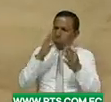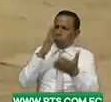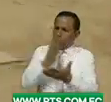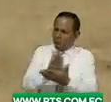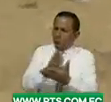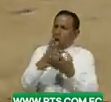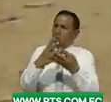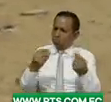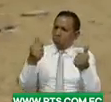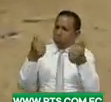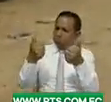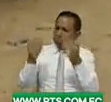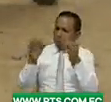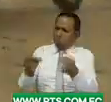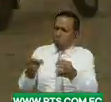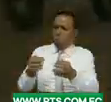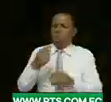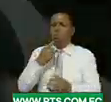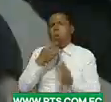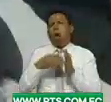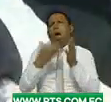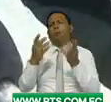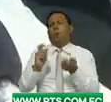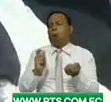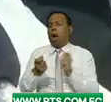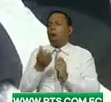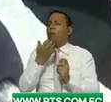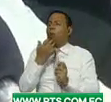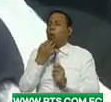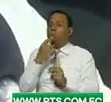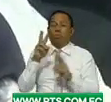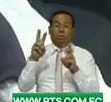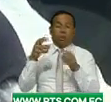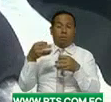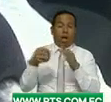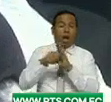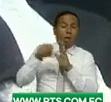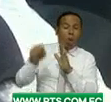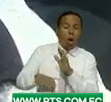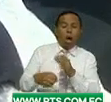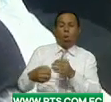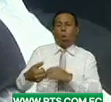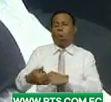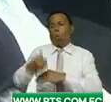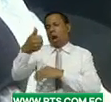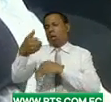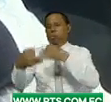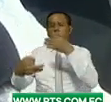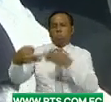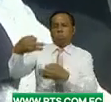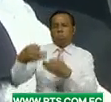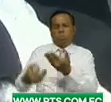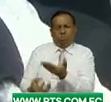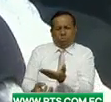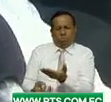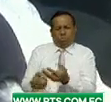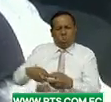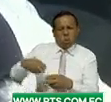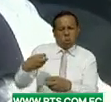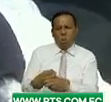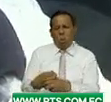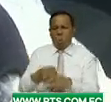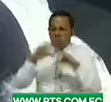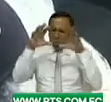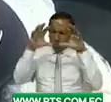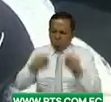qué aspectos se deben cambiar. El sistema judicial, los abogados, los jueces, que sean consecuentes y duros a las